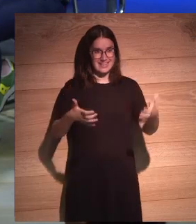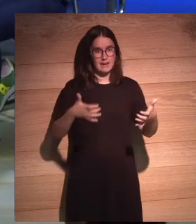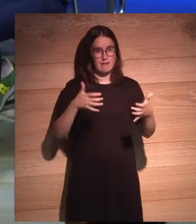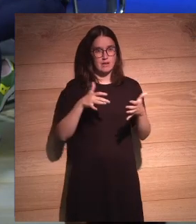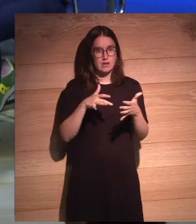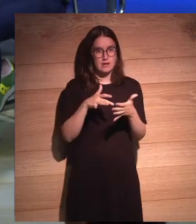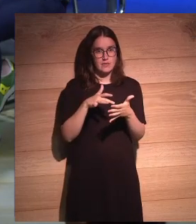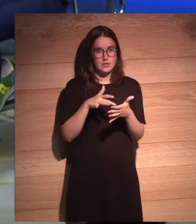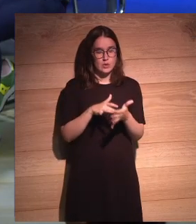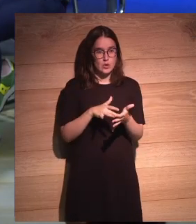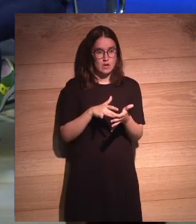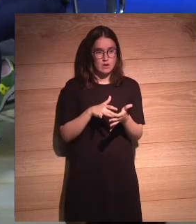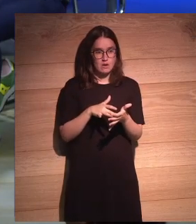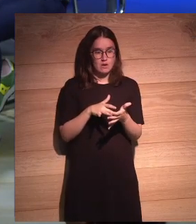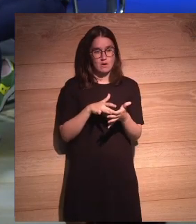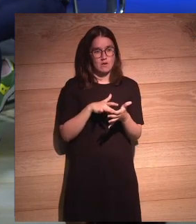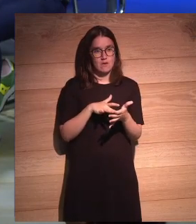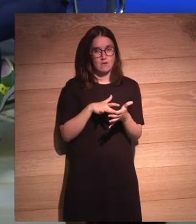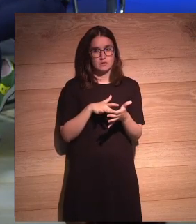pase a través de estos